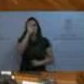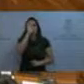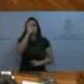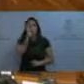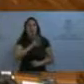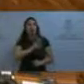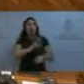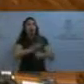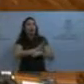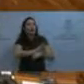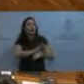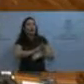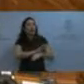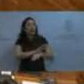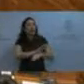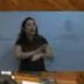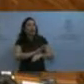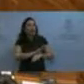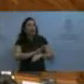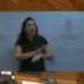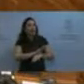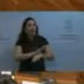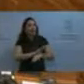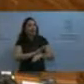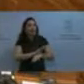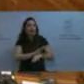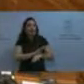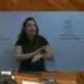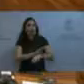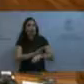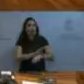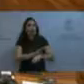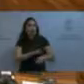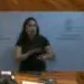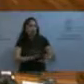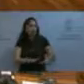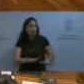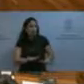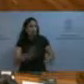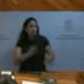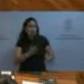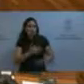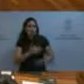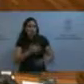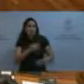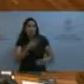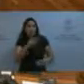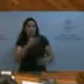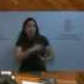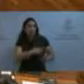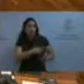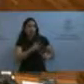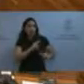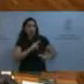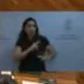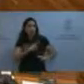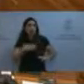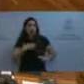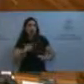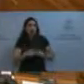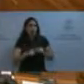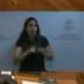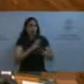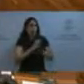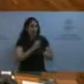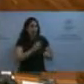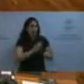Fomento no está para contestar a esta interpelación. Igual está recogiendo las cosas del despacho, porque dimite